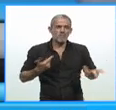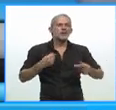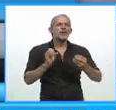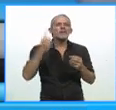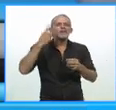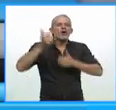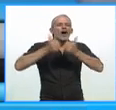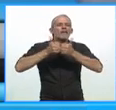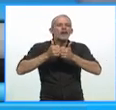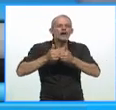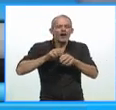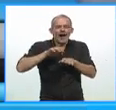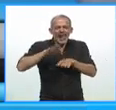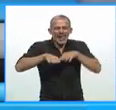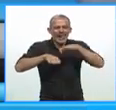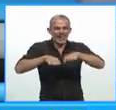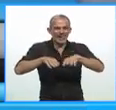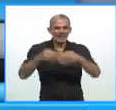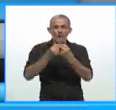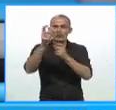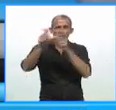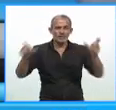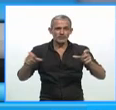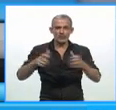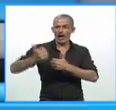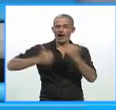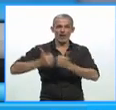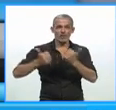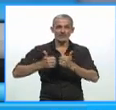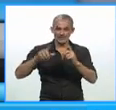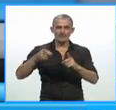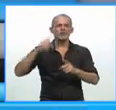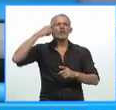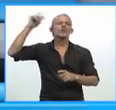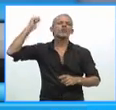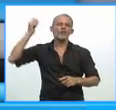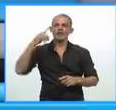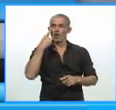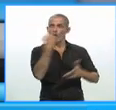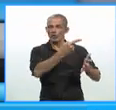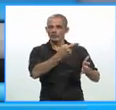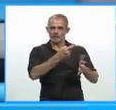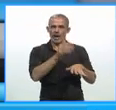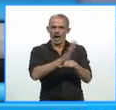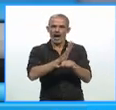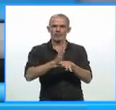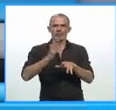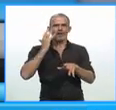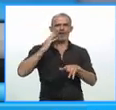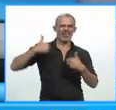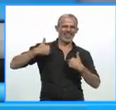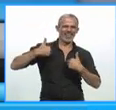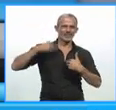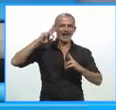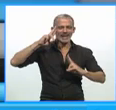primeros campeonatos y mucha gente de las que competía contra nosotros, que también tenía mucha experiencia, lo conocía a él, entonces... Era como que